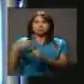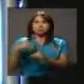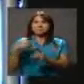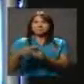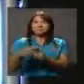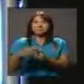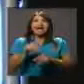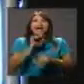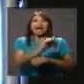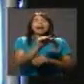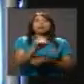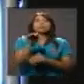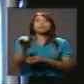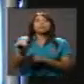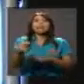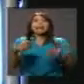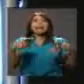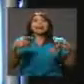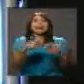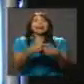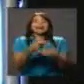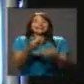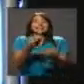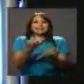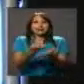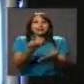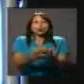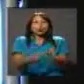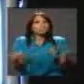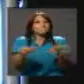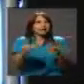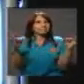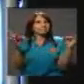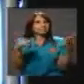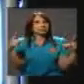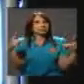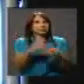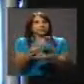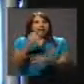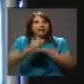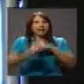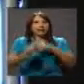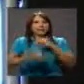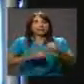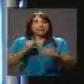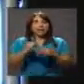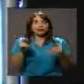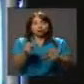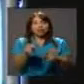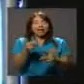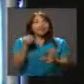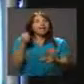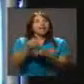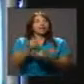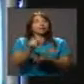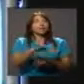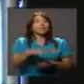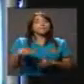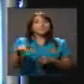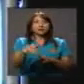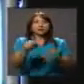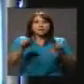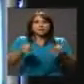crisis del capitalismo más severa más drástica a nivel internacional eso va a impactar por supuesto las